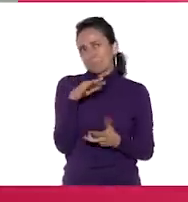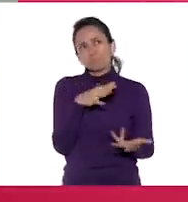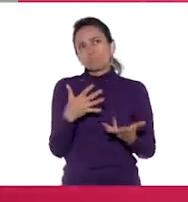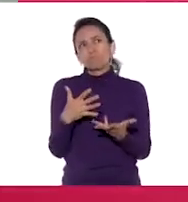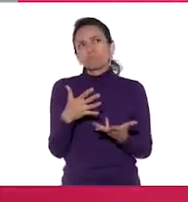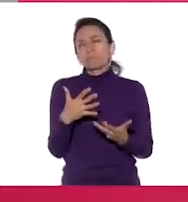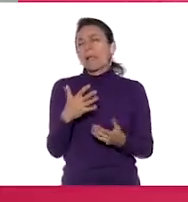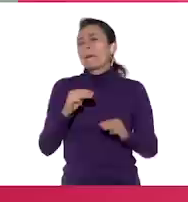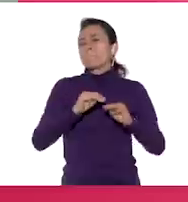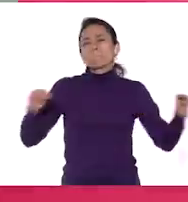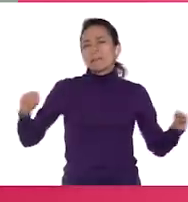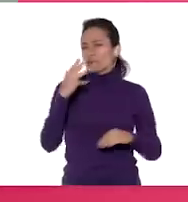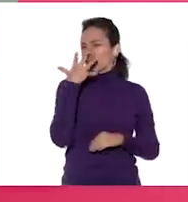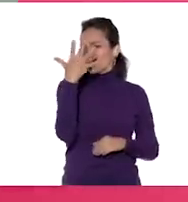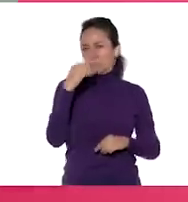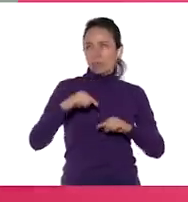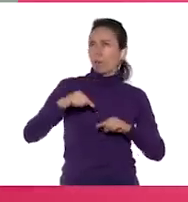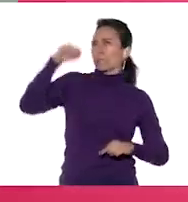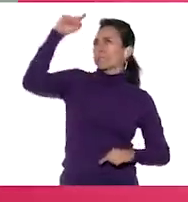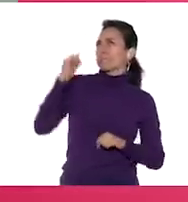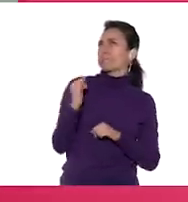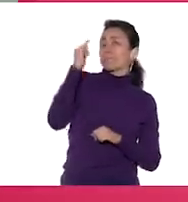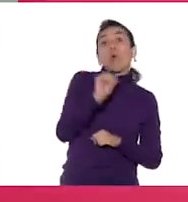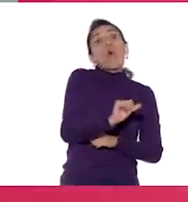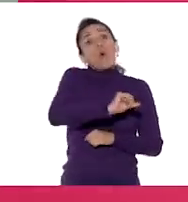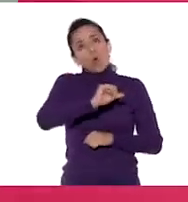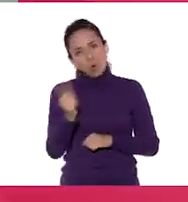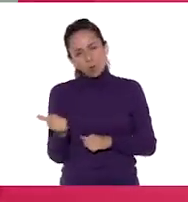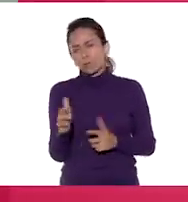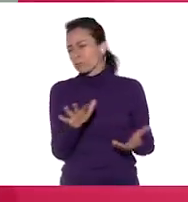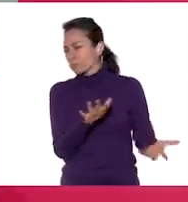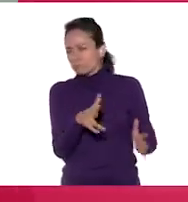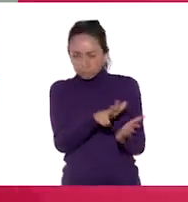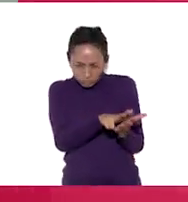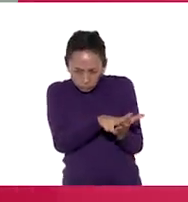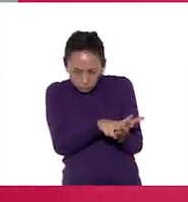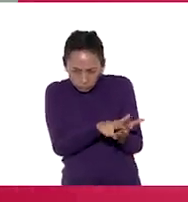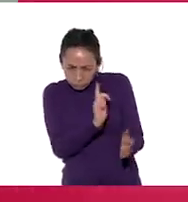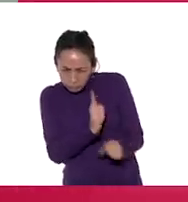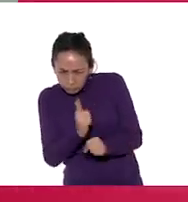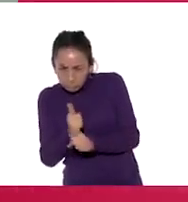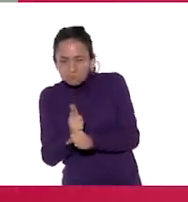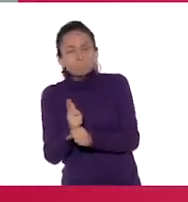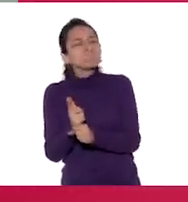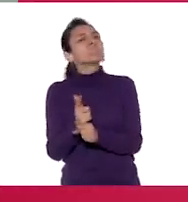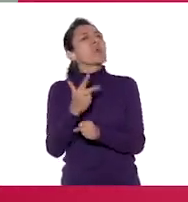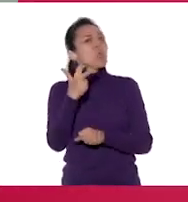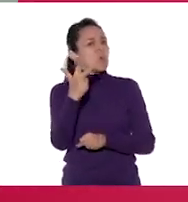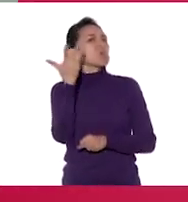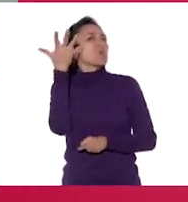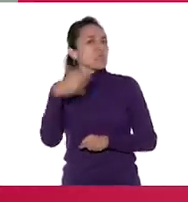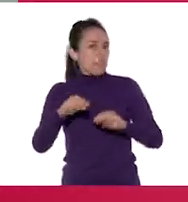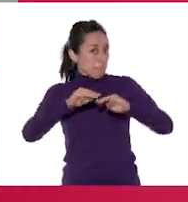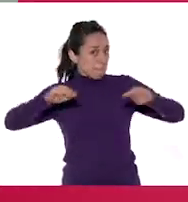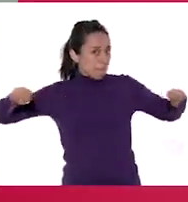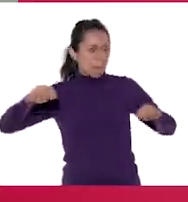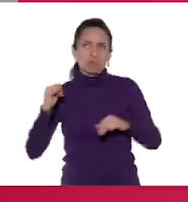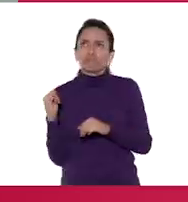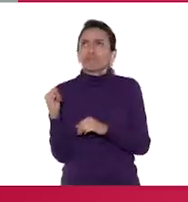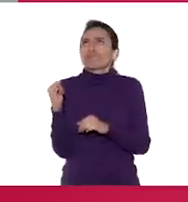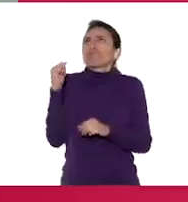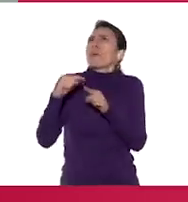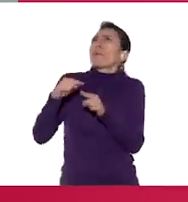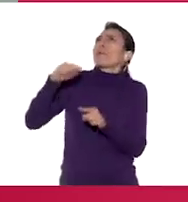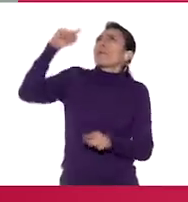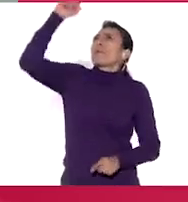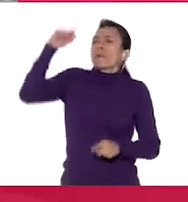5 metros y huellas de uno que claramente medía alrededor de unos 8 a 10 metros de largo.